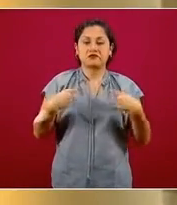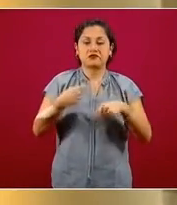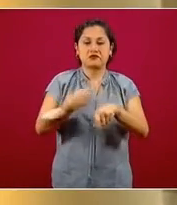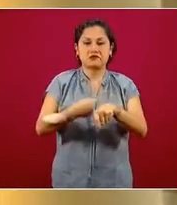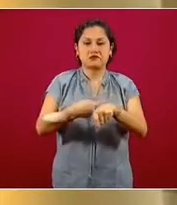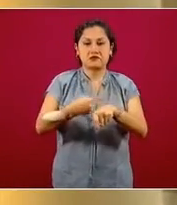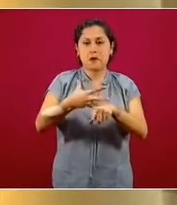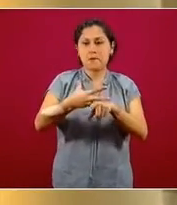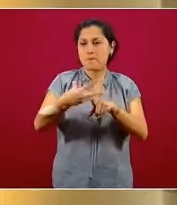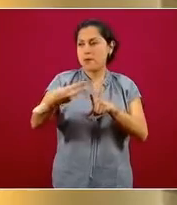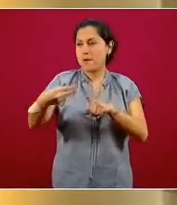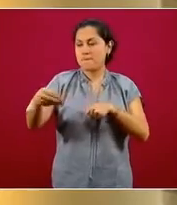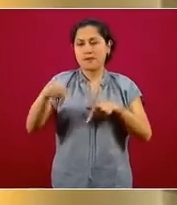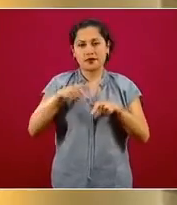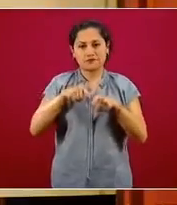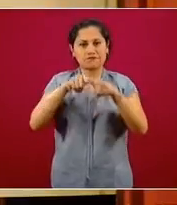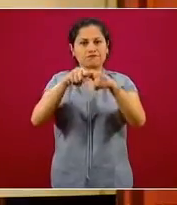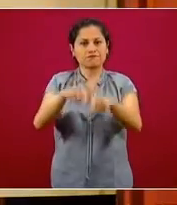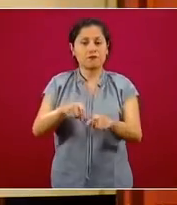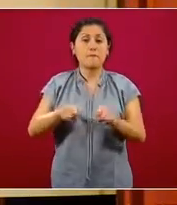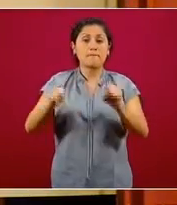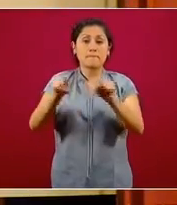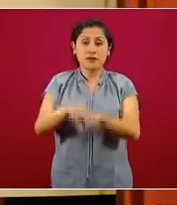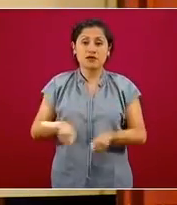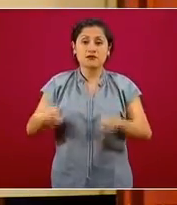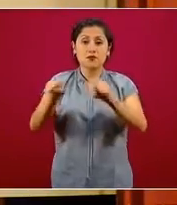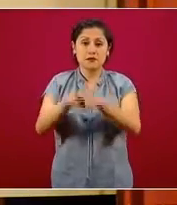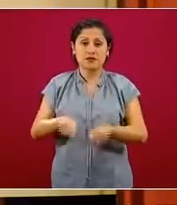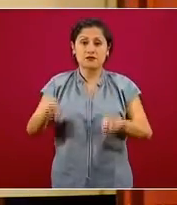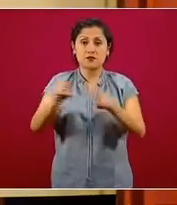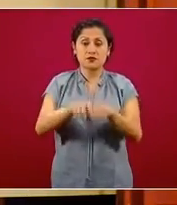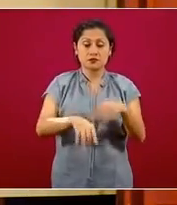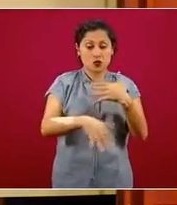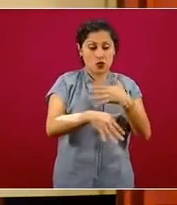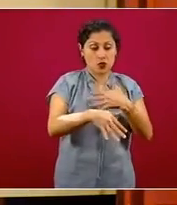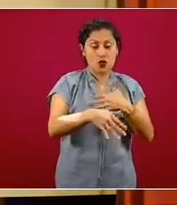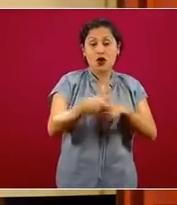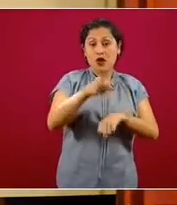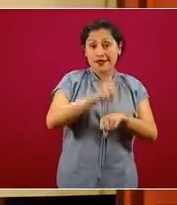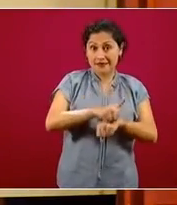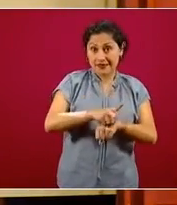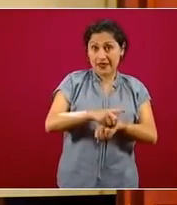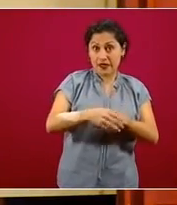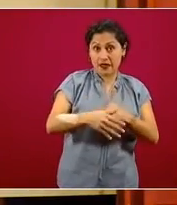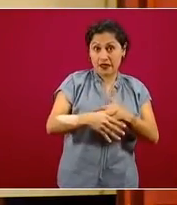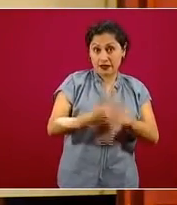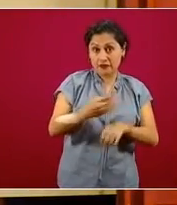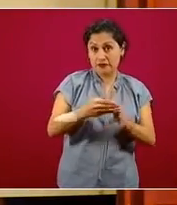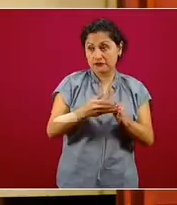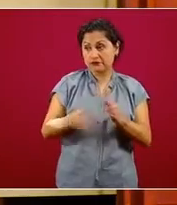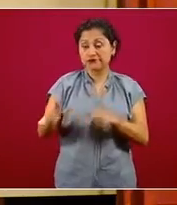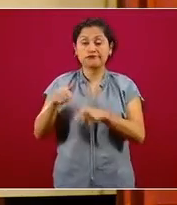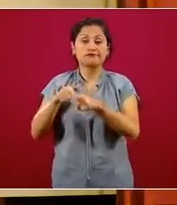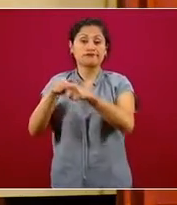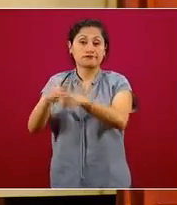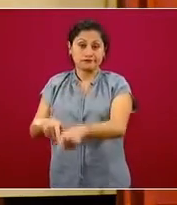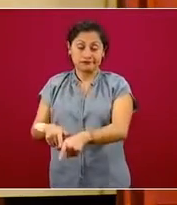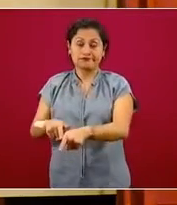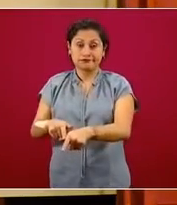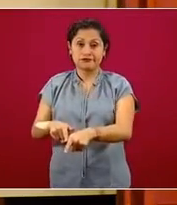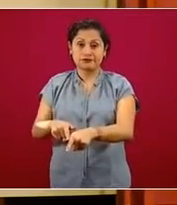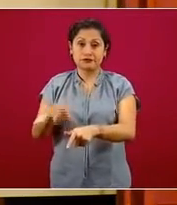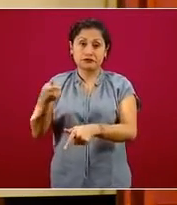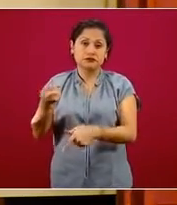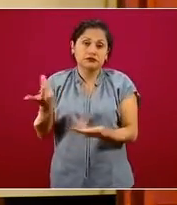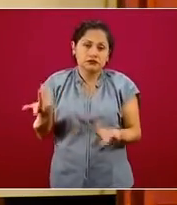siguen enfermándose un número igual de personas que salen el día 15 y por lo tanto la pandemia activa ahora sí que se mantiene